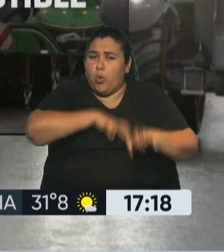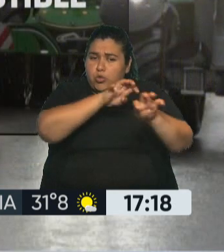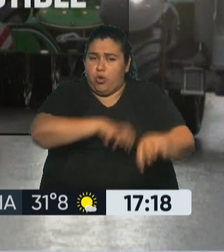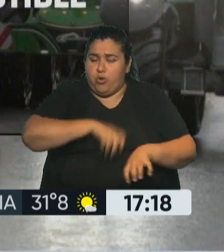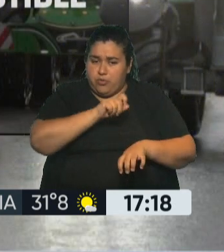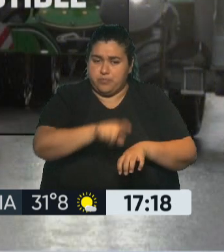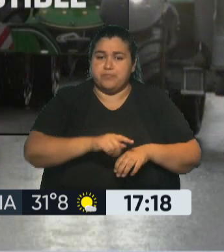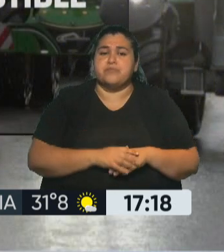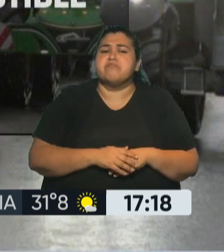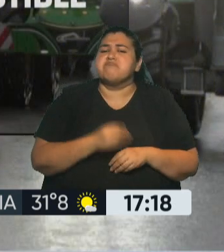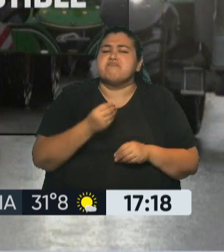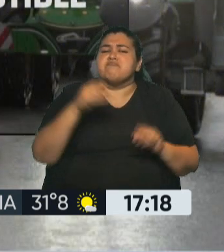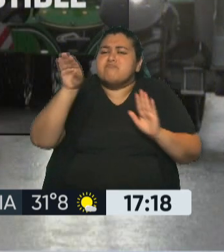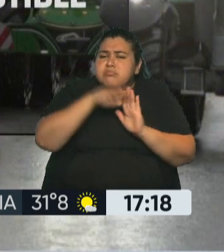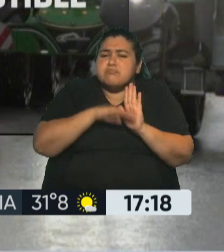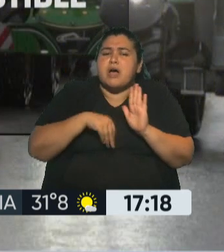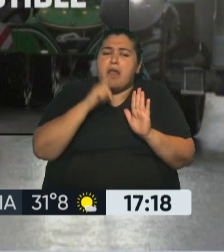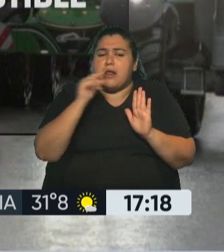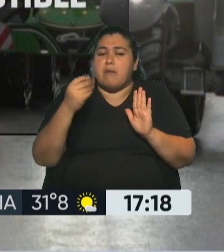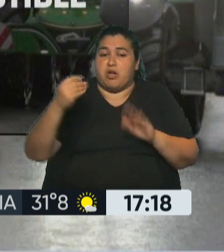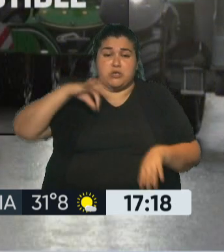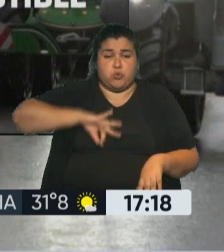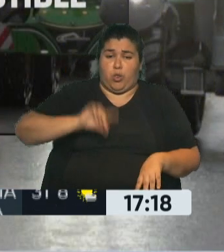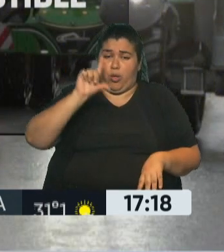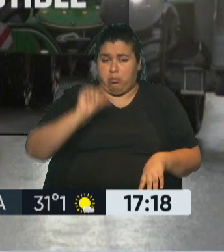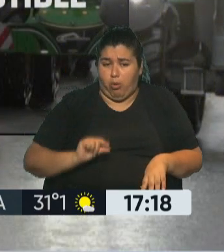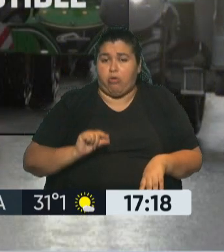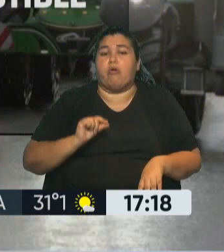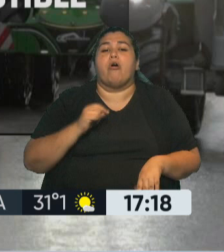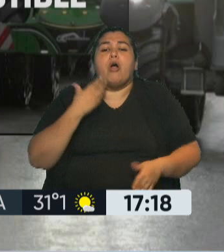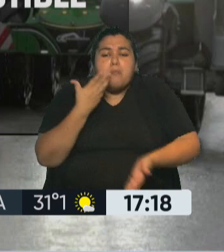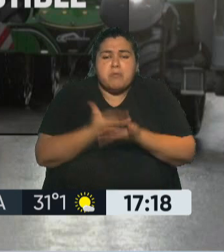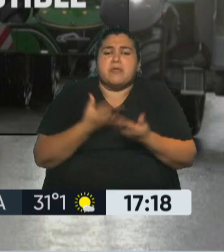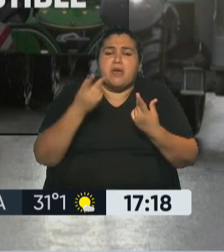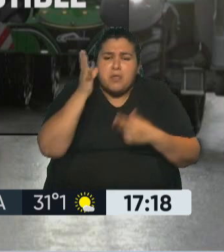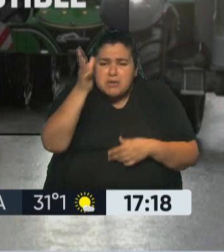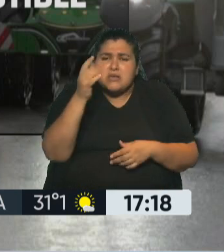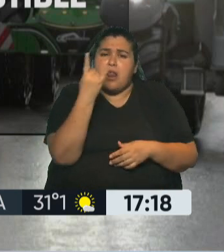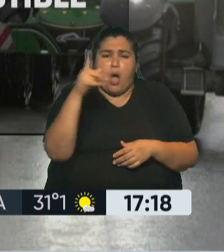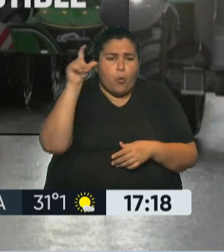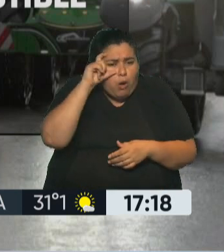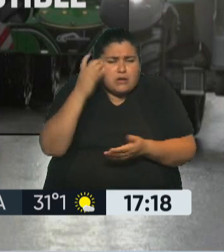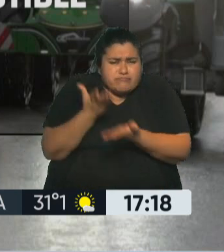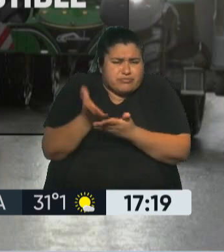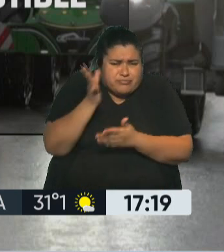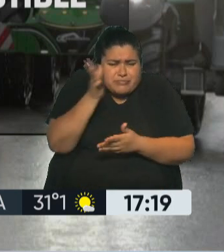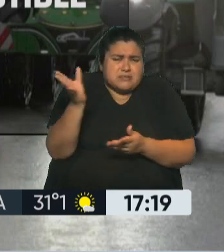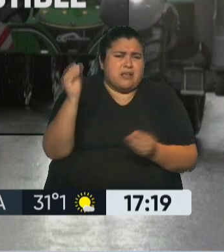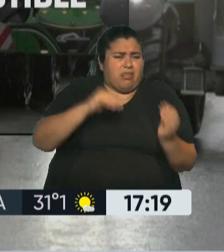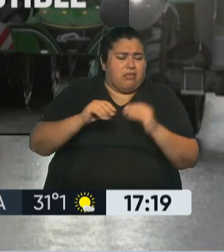instantes nada más cuáles son estos reclamos. Bajos salarios, reclaman también por las burocracias excesivas que opinan desde la Unión